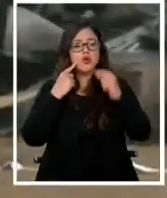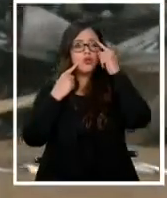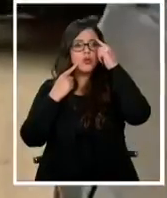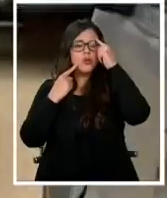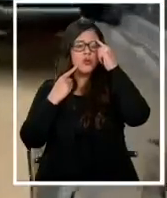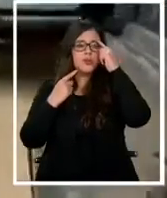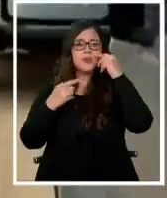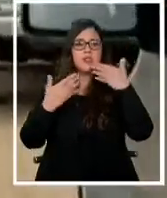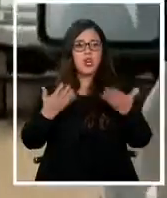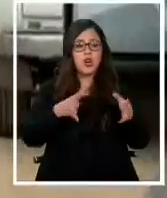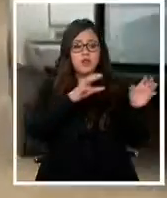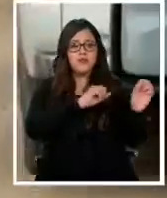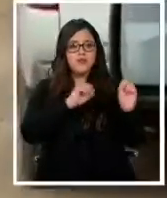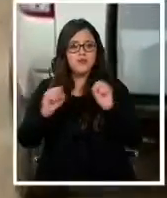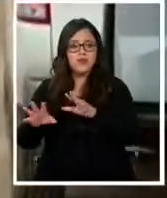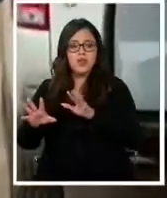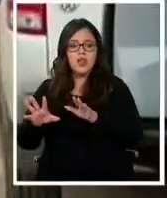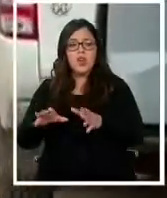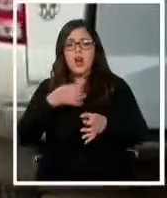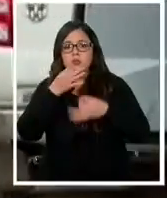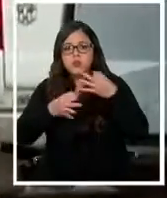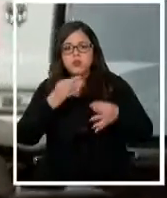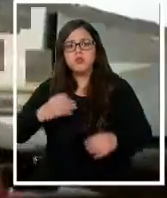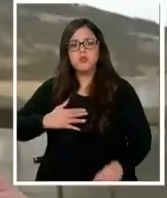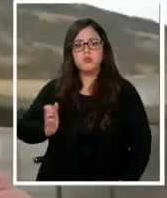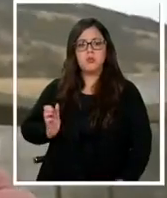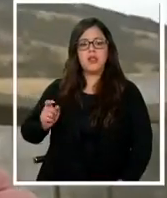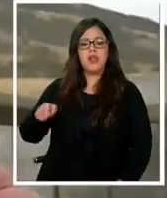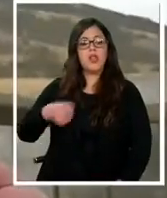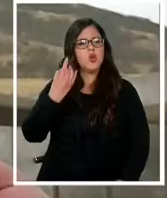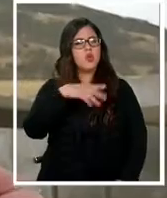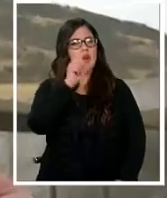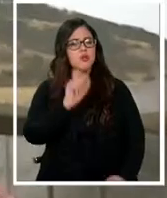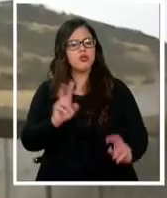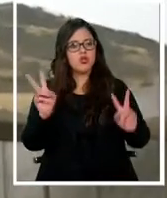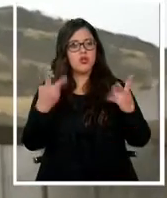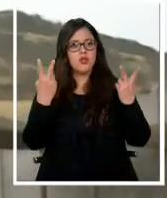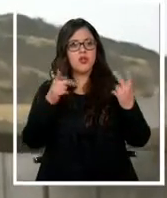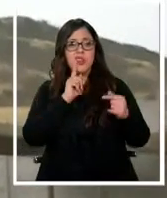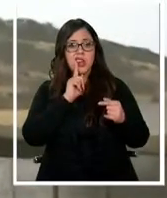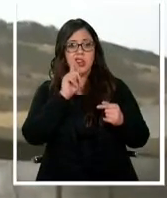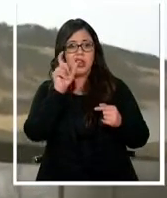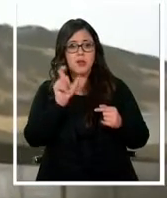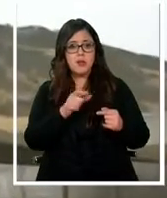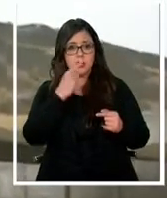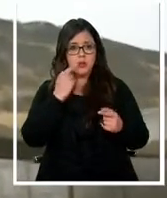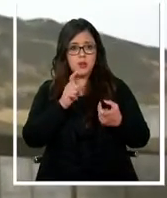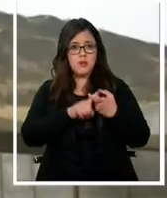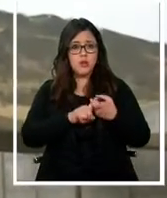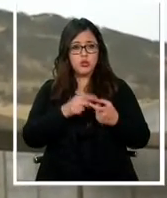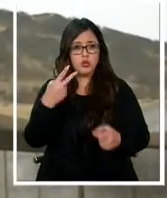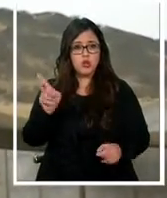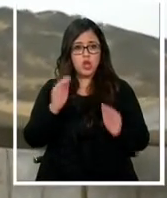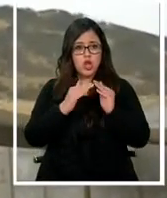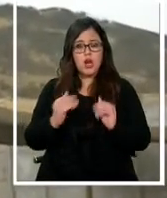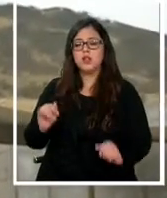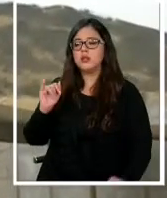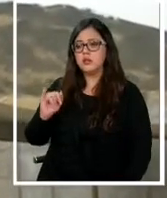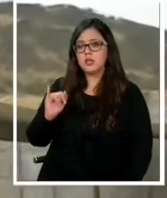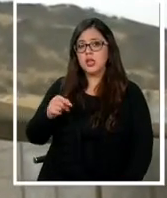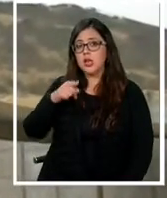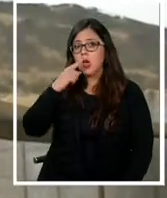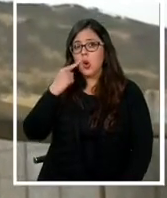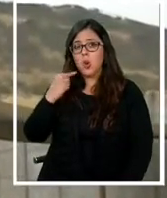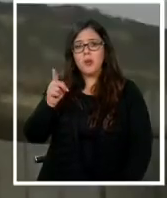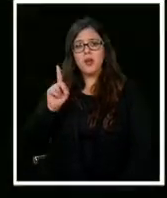minuto está siendo trasladado al cuartel de la PDI para tomarle declaración. ¿El único sobreviviente es el dueño de casa? Sí, correcto. Él no estaba